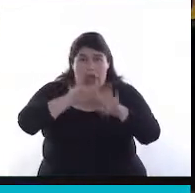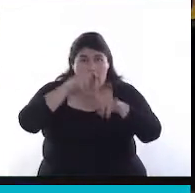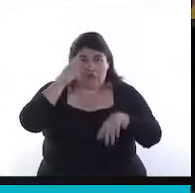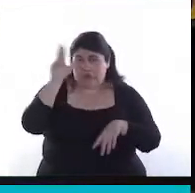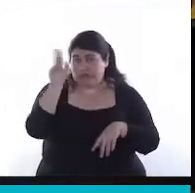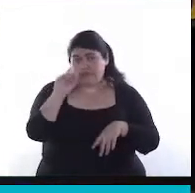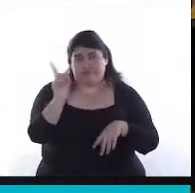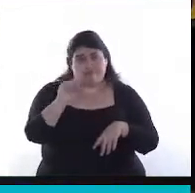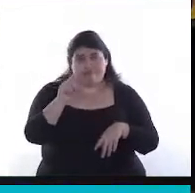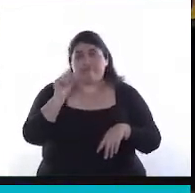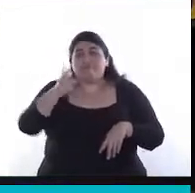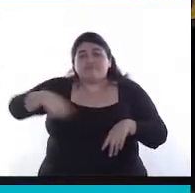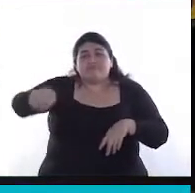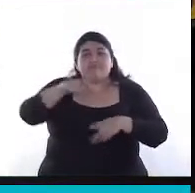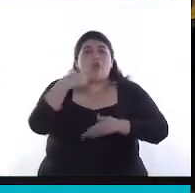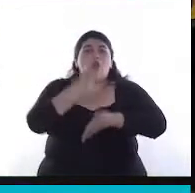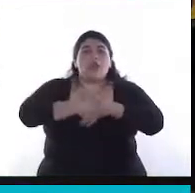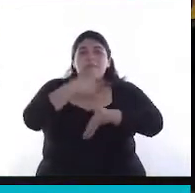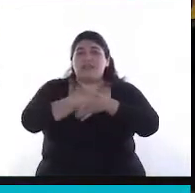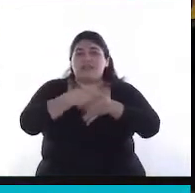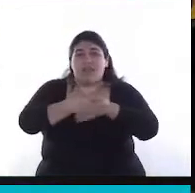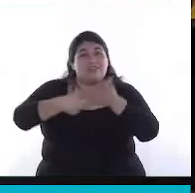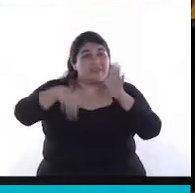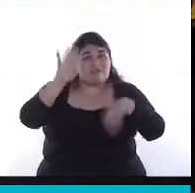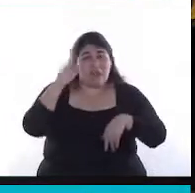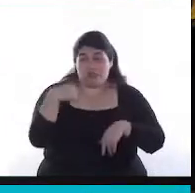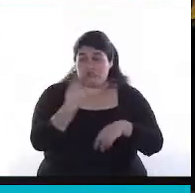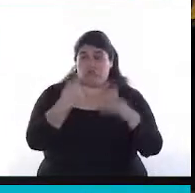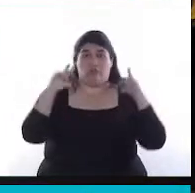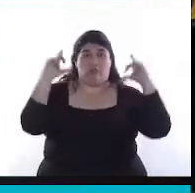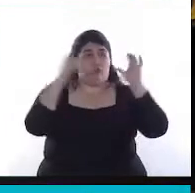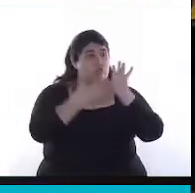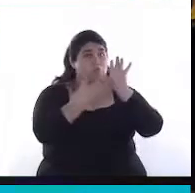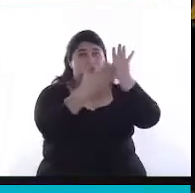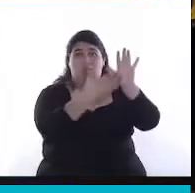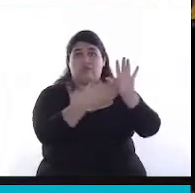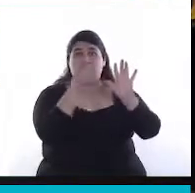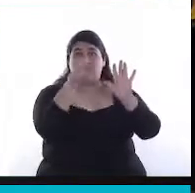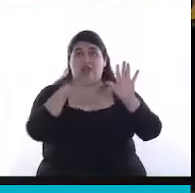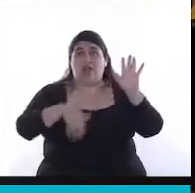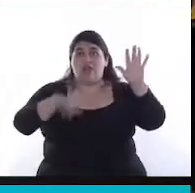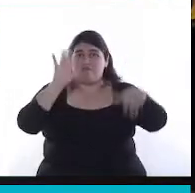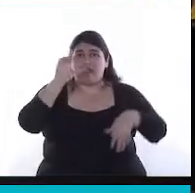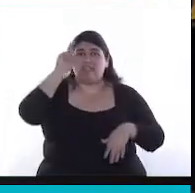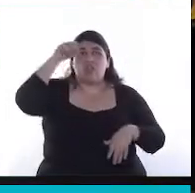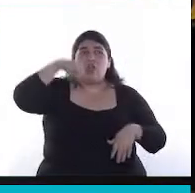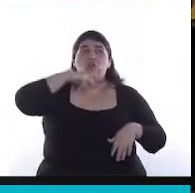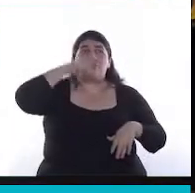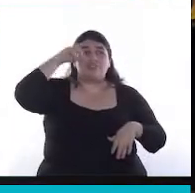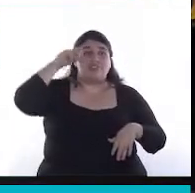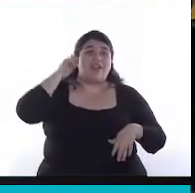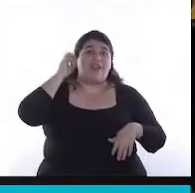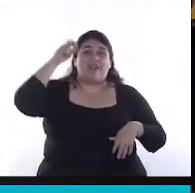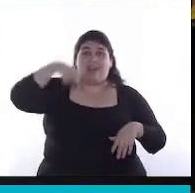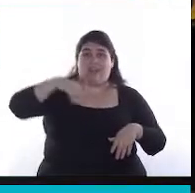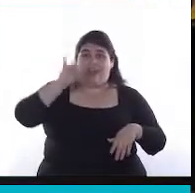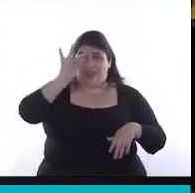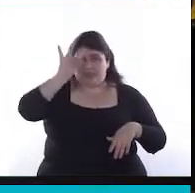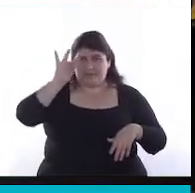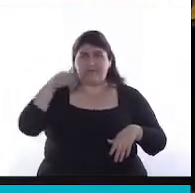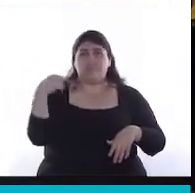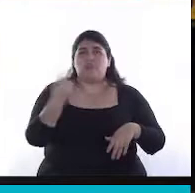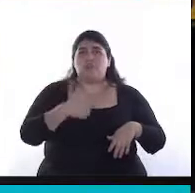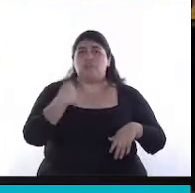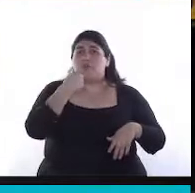militantes imagínense si tuviéramos una foto así de contar en un local del pro si nosotros tuviéramos acá a mayor